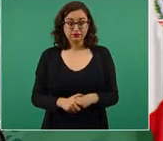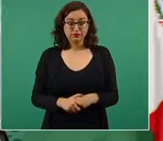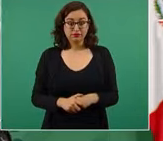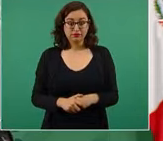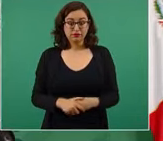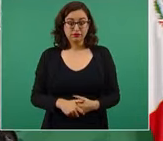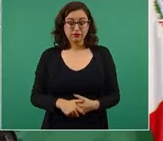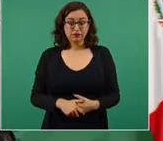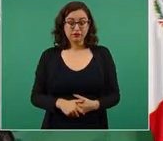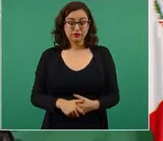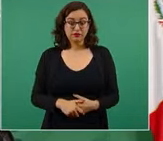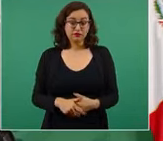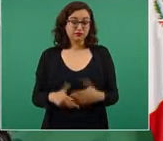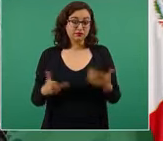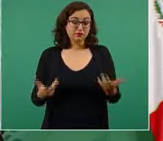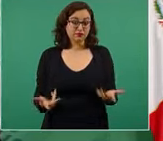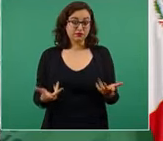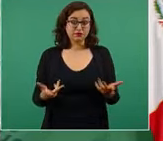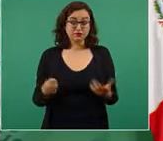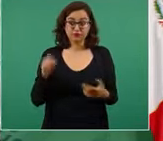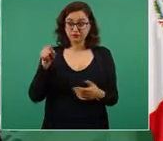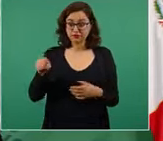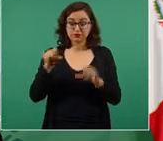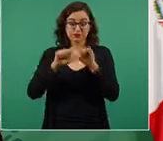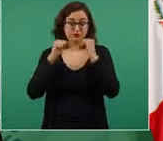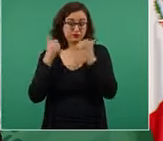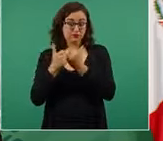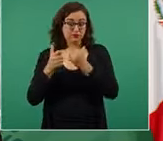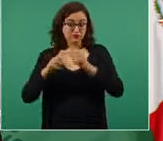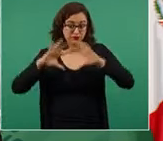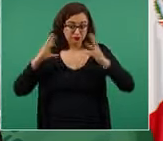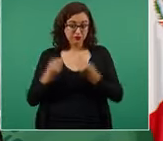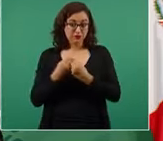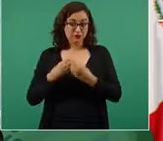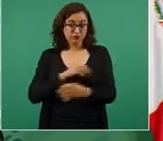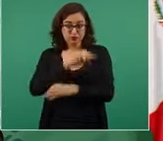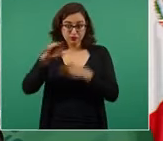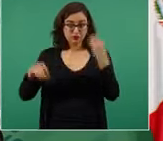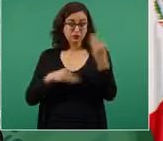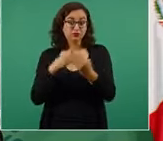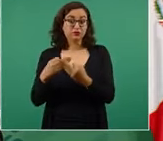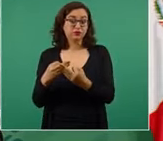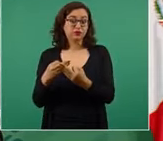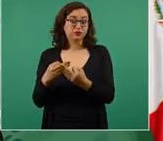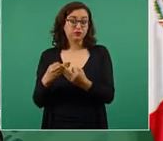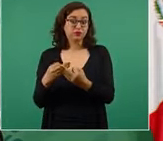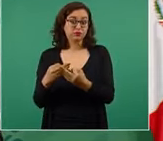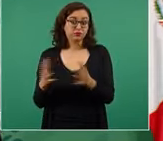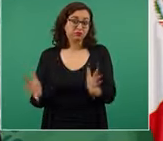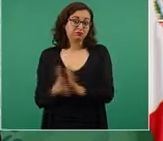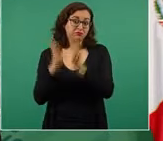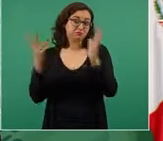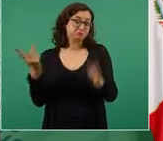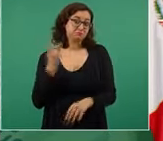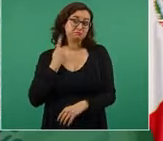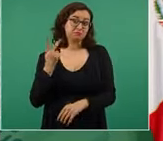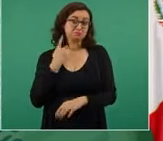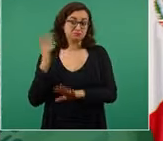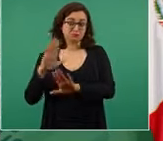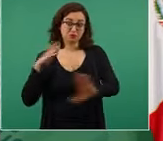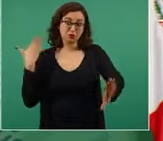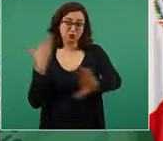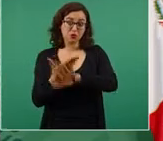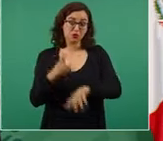Y todos los integrantes de este grupo son opositores, están